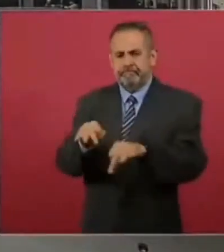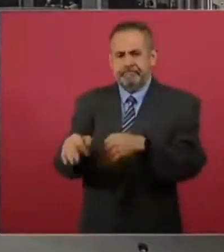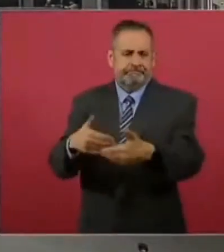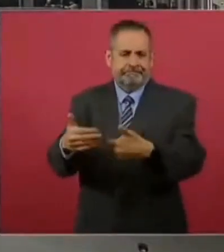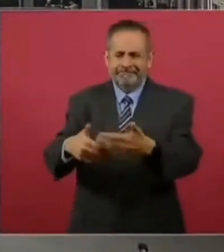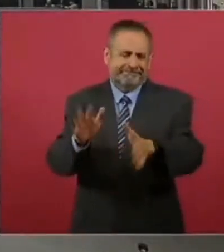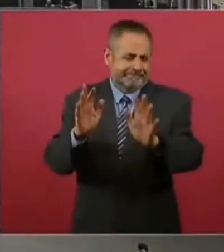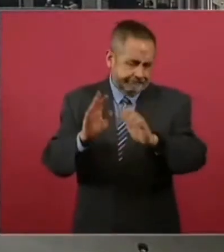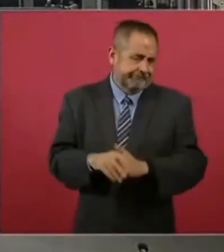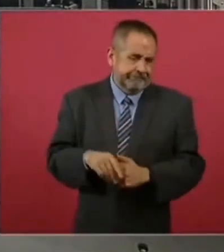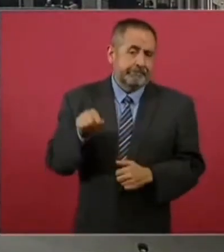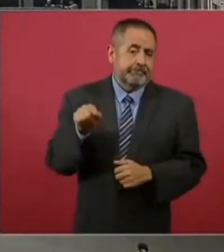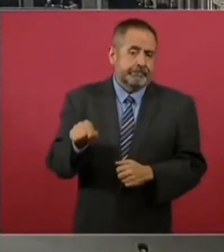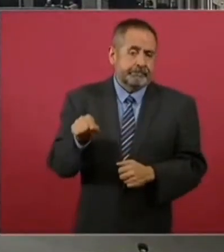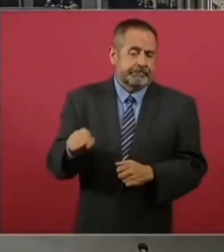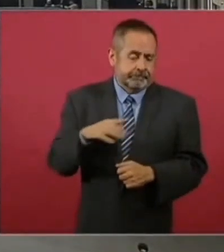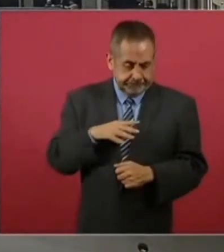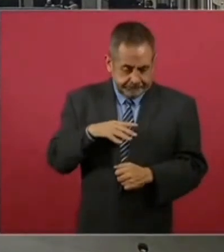habían